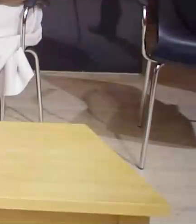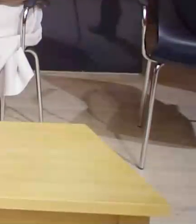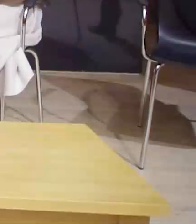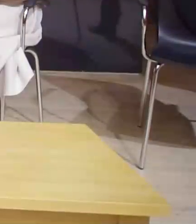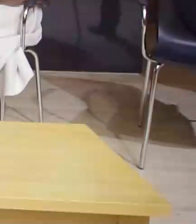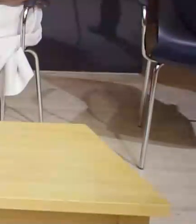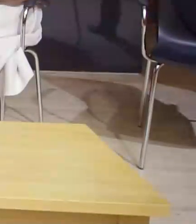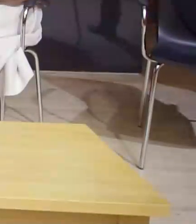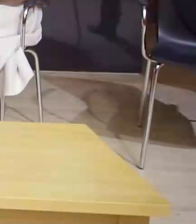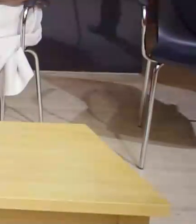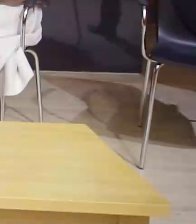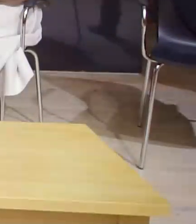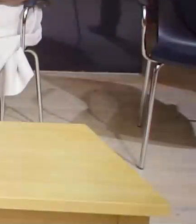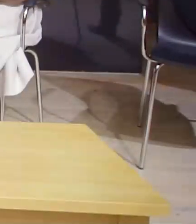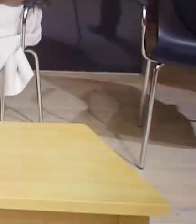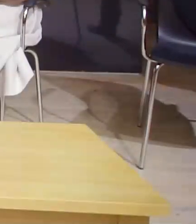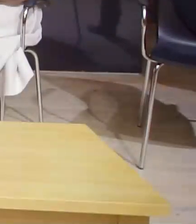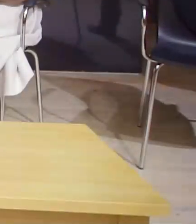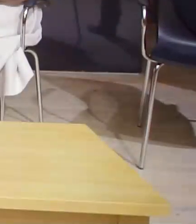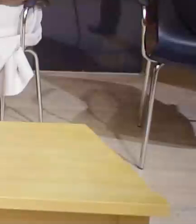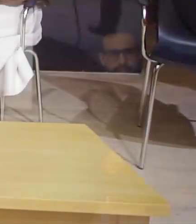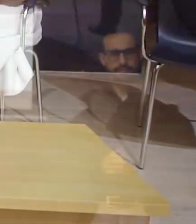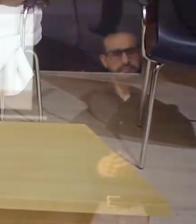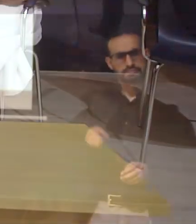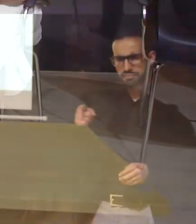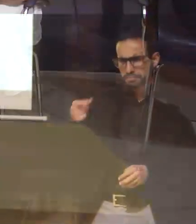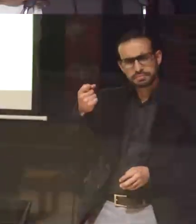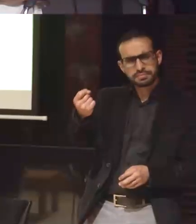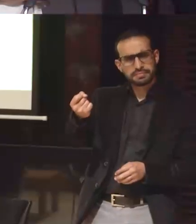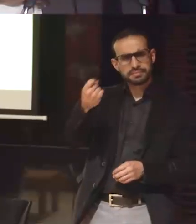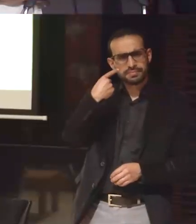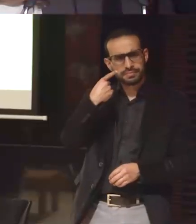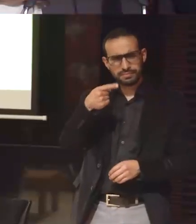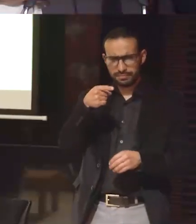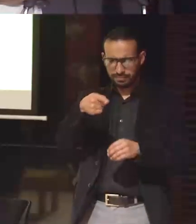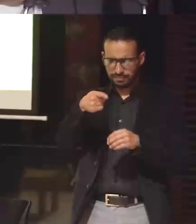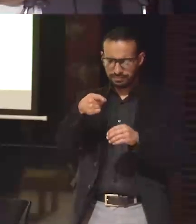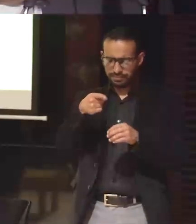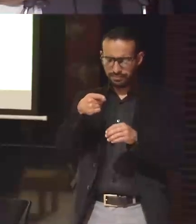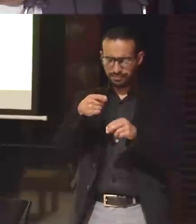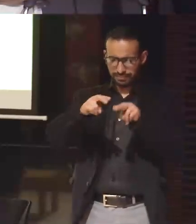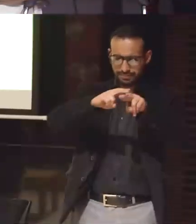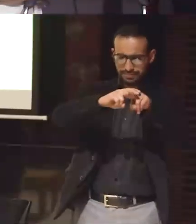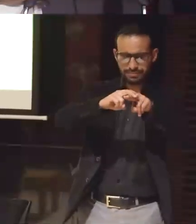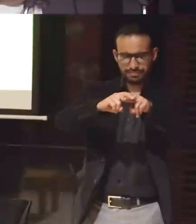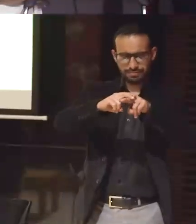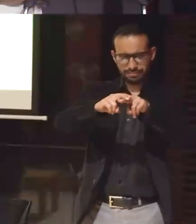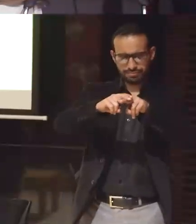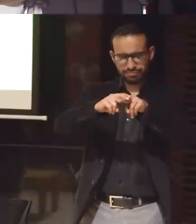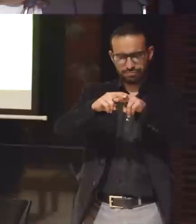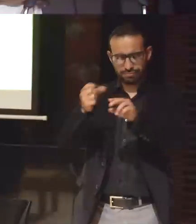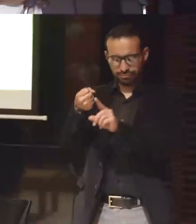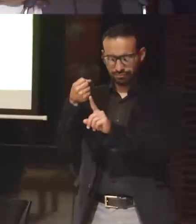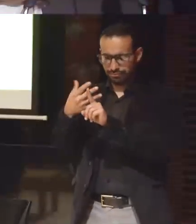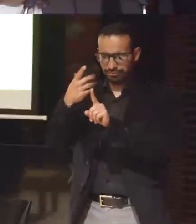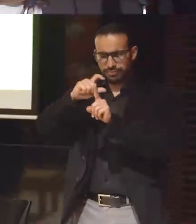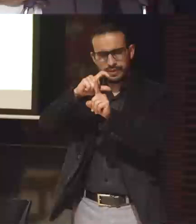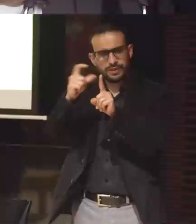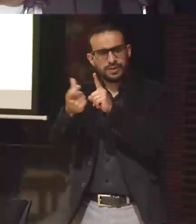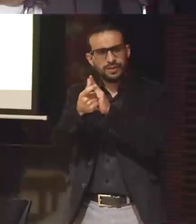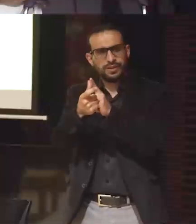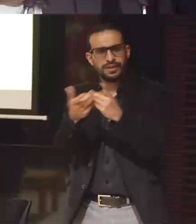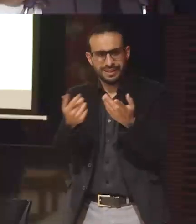caso particular, nosotros desde la FUCA y con el nuevo distrito creativo que tendremos estación metro a una cuadra, estamos trabajando 3 enfoques